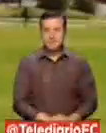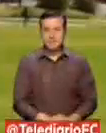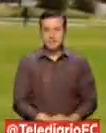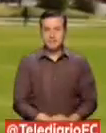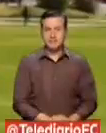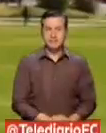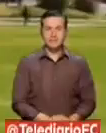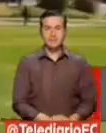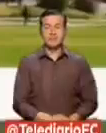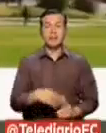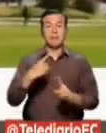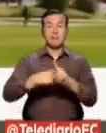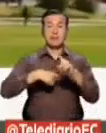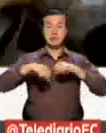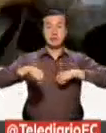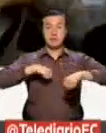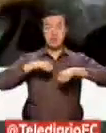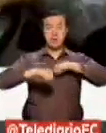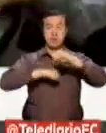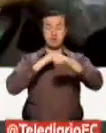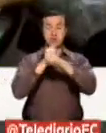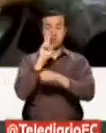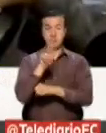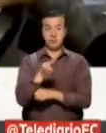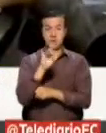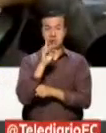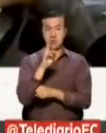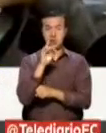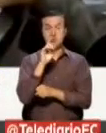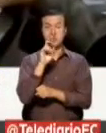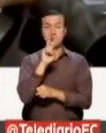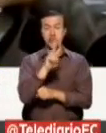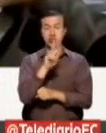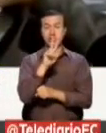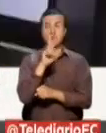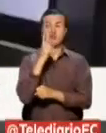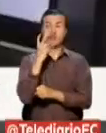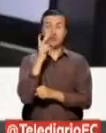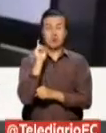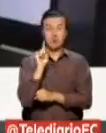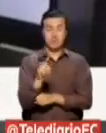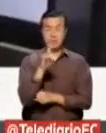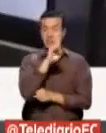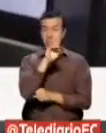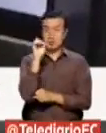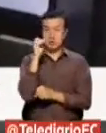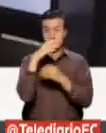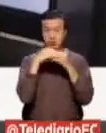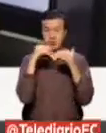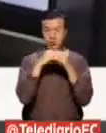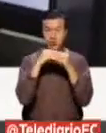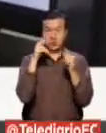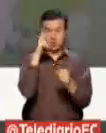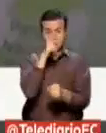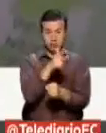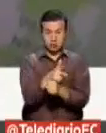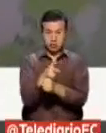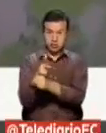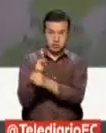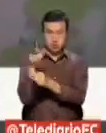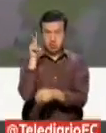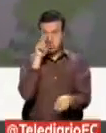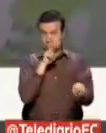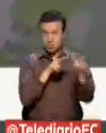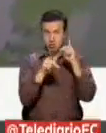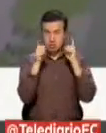A pesar que en mayo de 2018 se instaló a un costo de $212.800 el sistema Video Wall, que consiste en el monitoreo